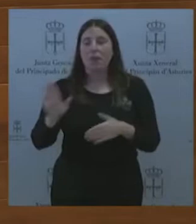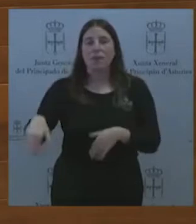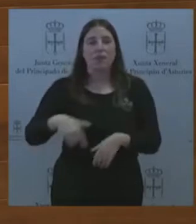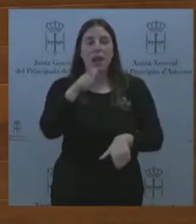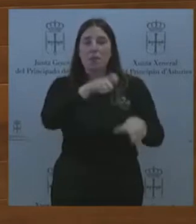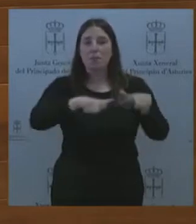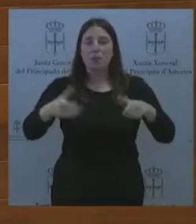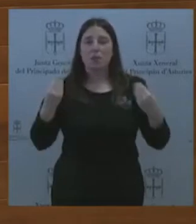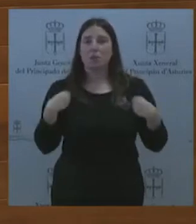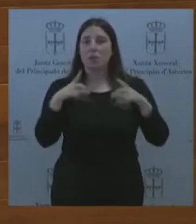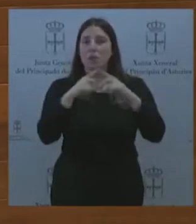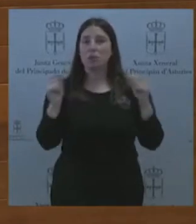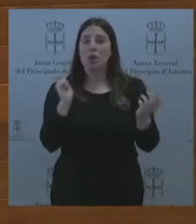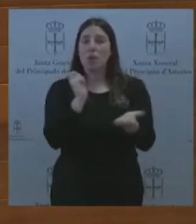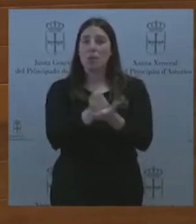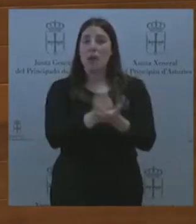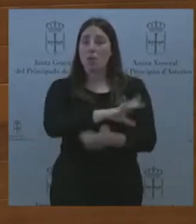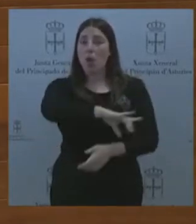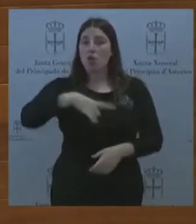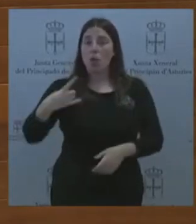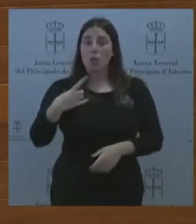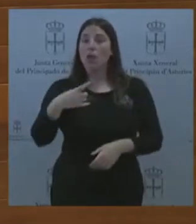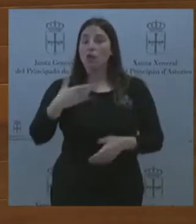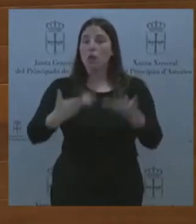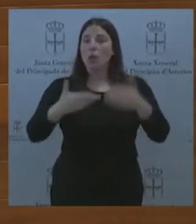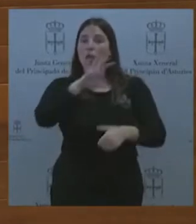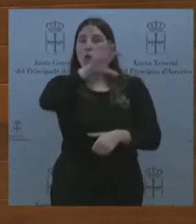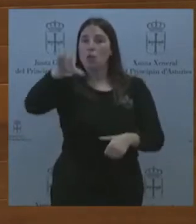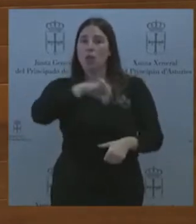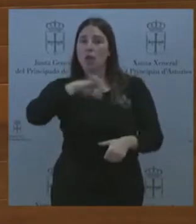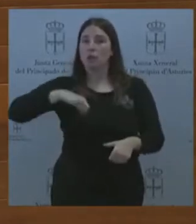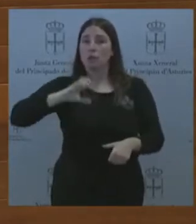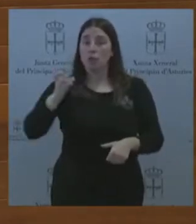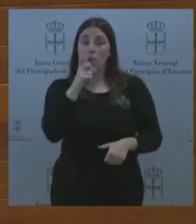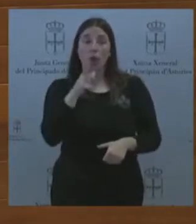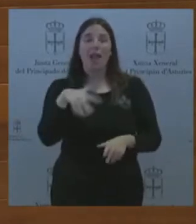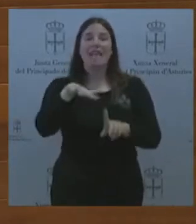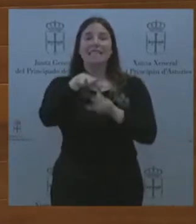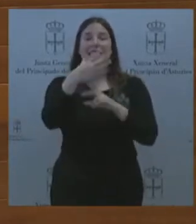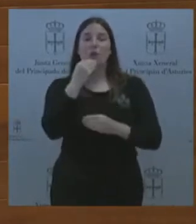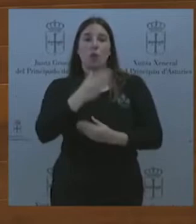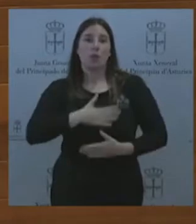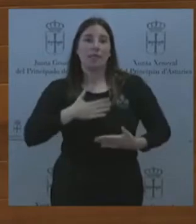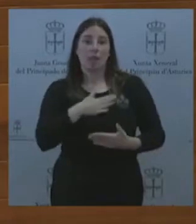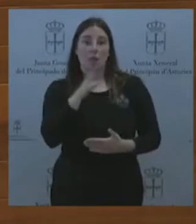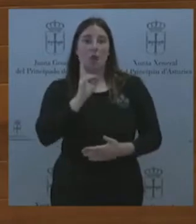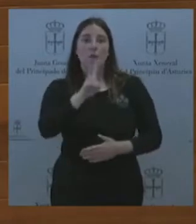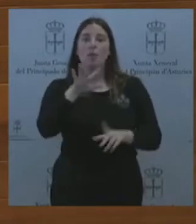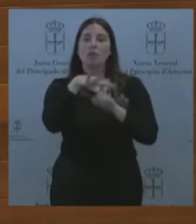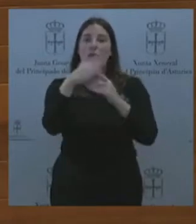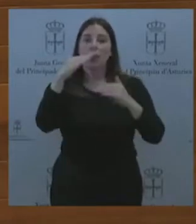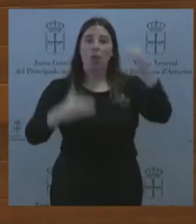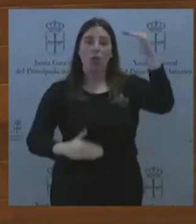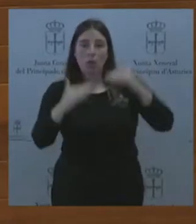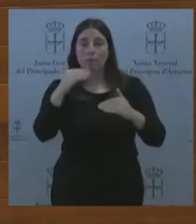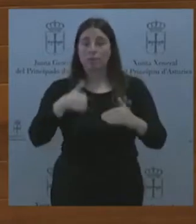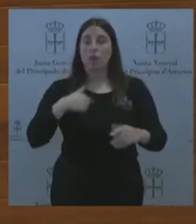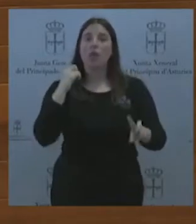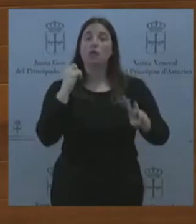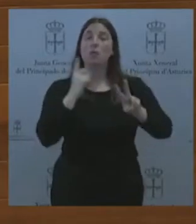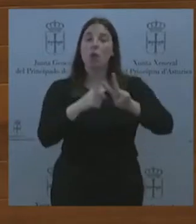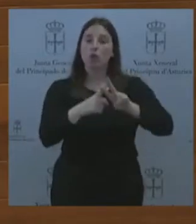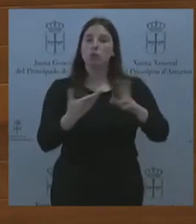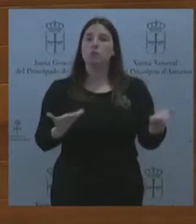estado de bienestar y precisamente por eso, por lo desequilibrado de la situación, desde Vox les instamos a eliminar, señorías, los